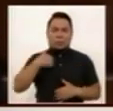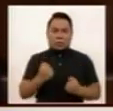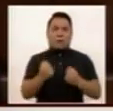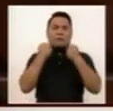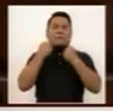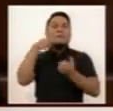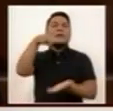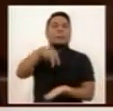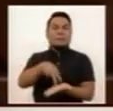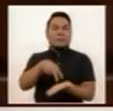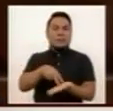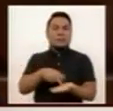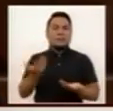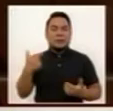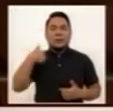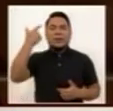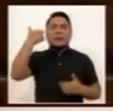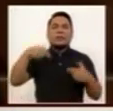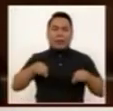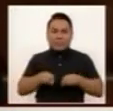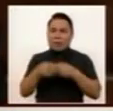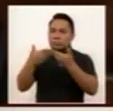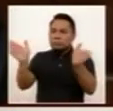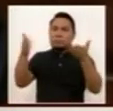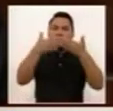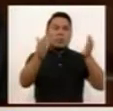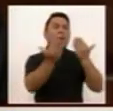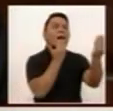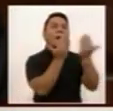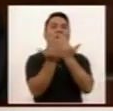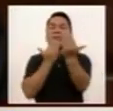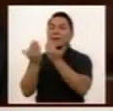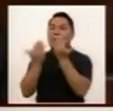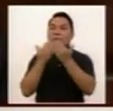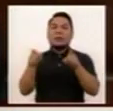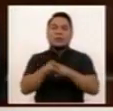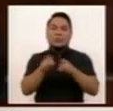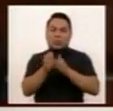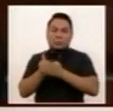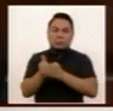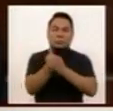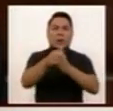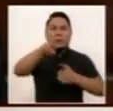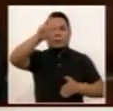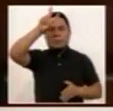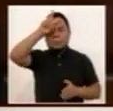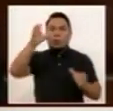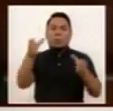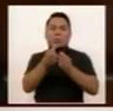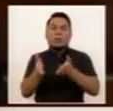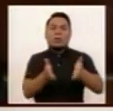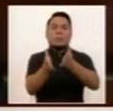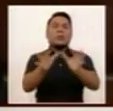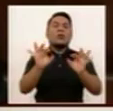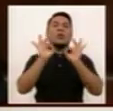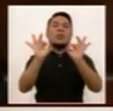firmeza, la apertura al diálogo y la determinación para conducir al país por el camino